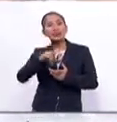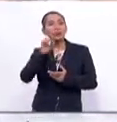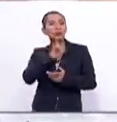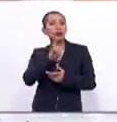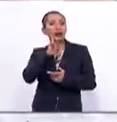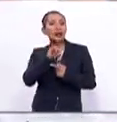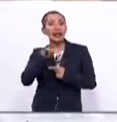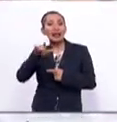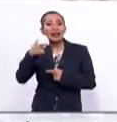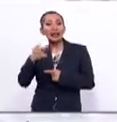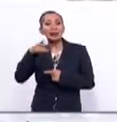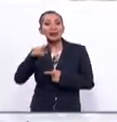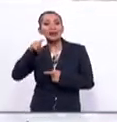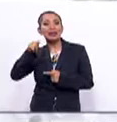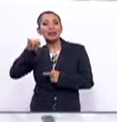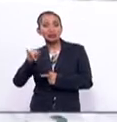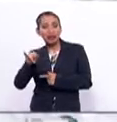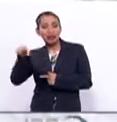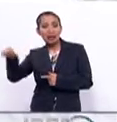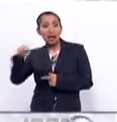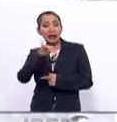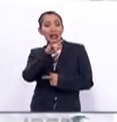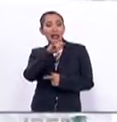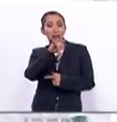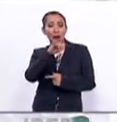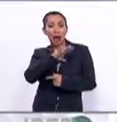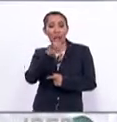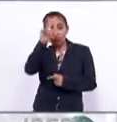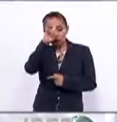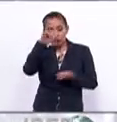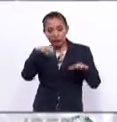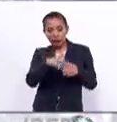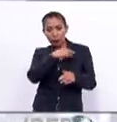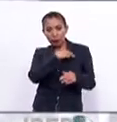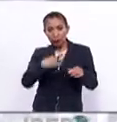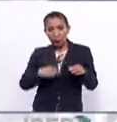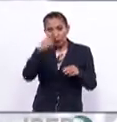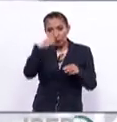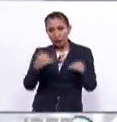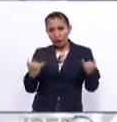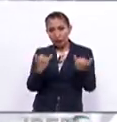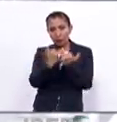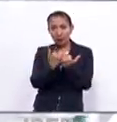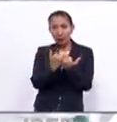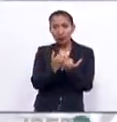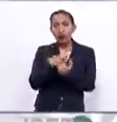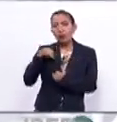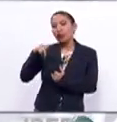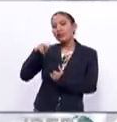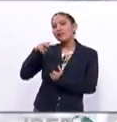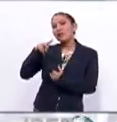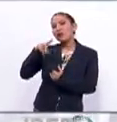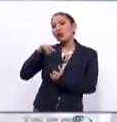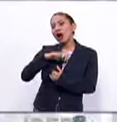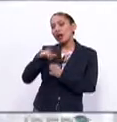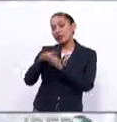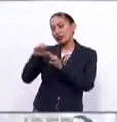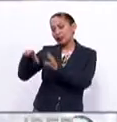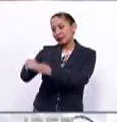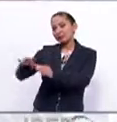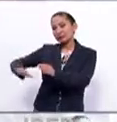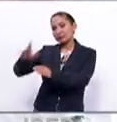Feminismos y LGTBI. En Lisboa opera la Consejería Municipal para la Igualdad. Montevideo cuenta con la